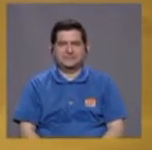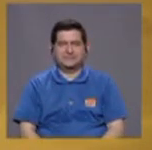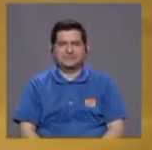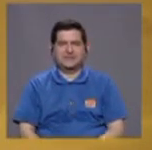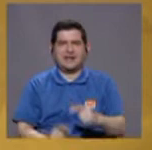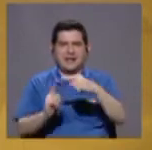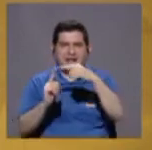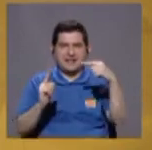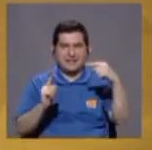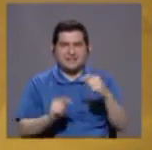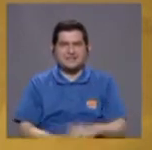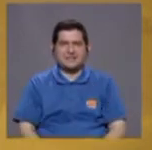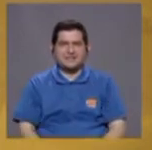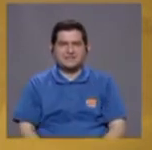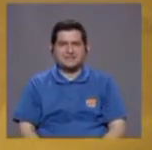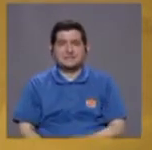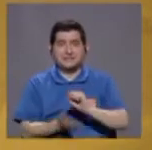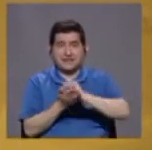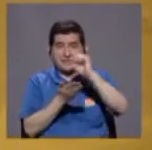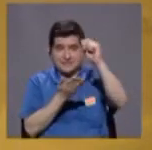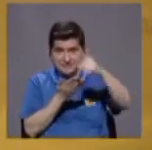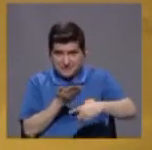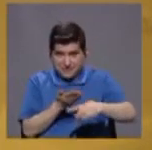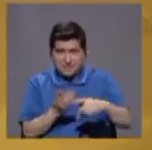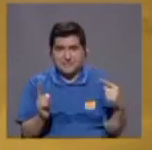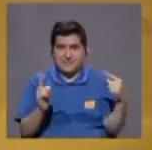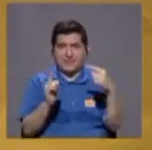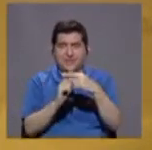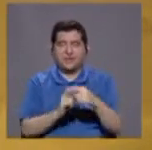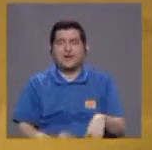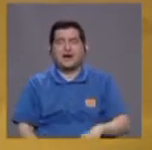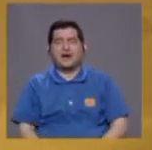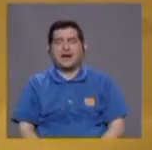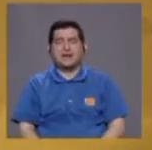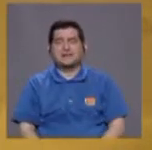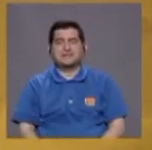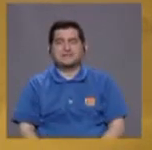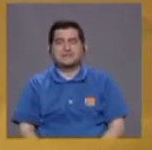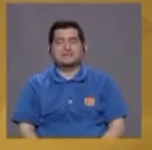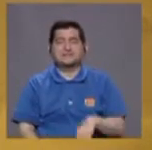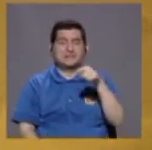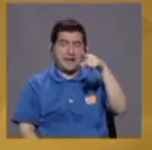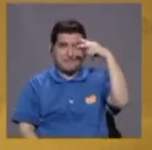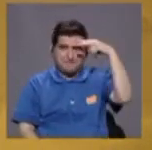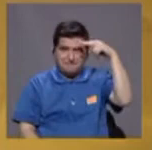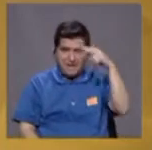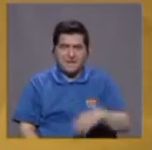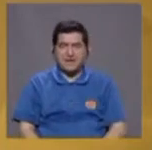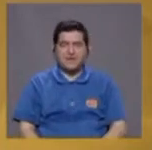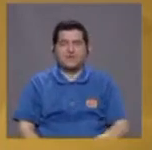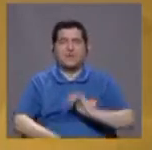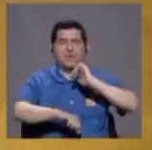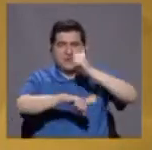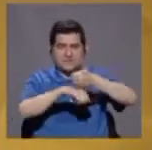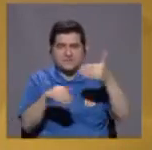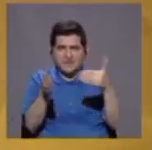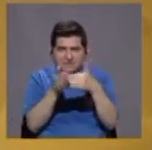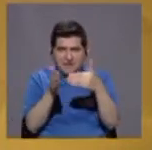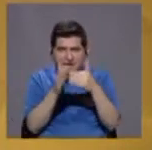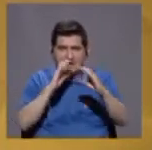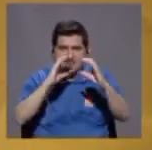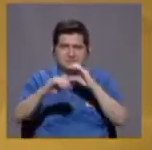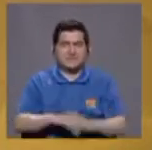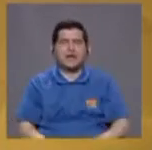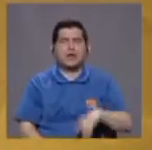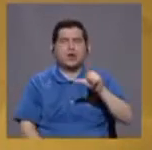desde Montes de Oca hasta el Estado de México. Está restableciéndose la comunicación. Luis